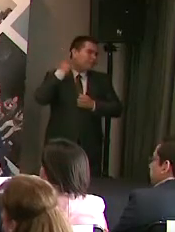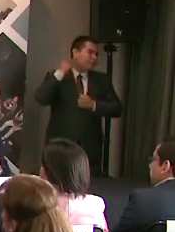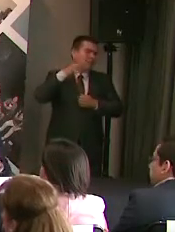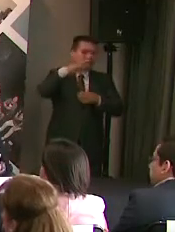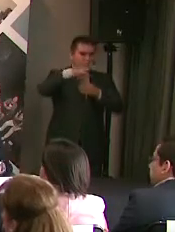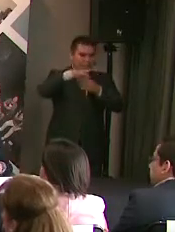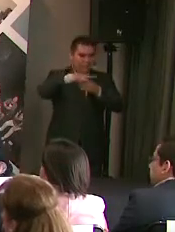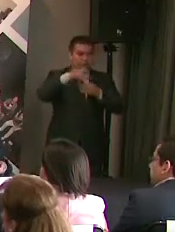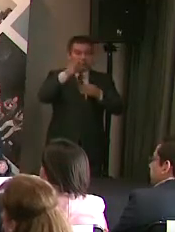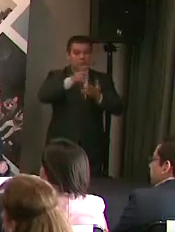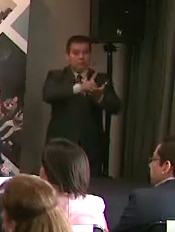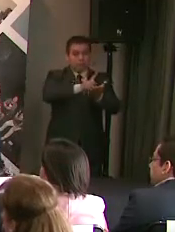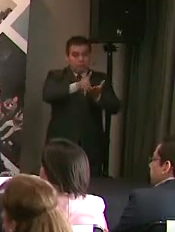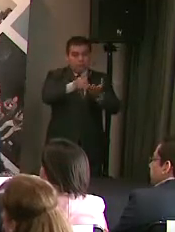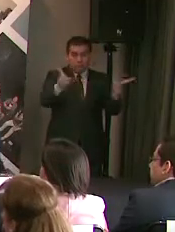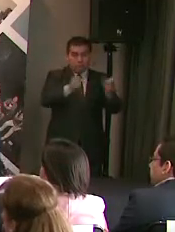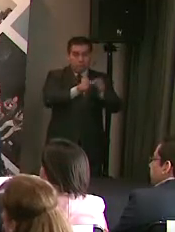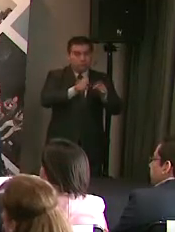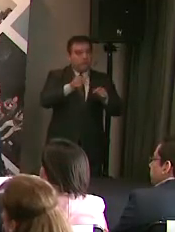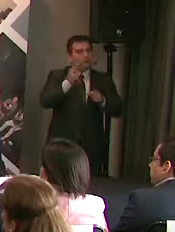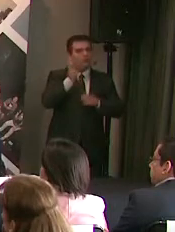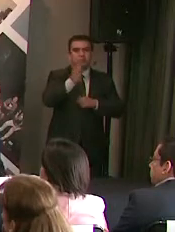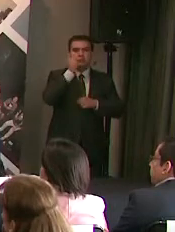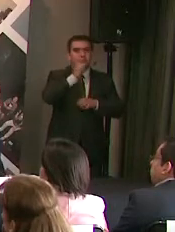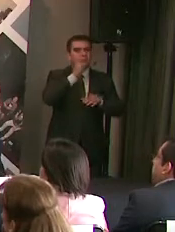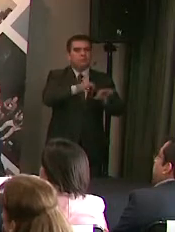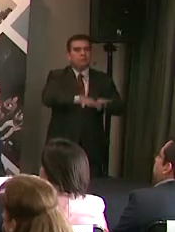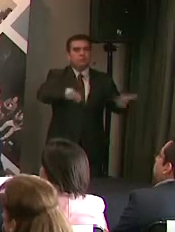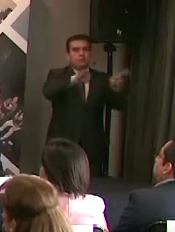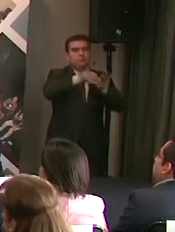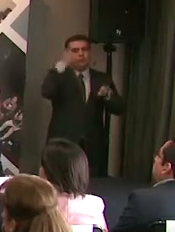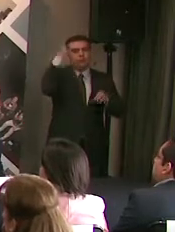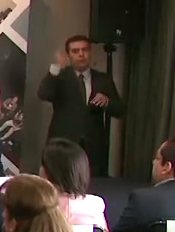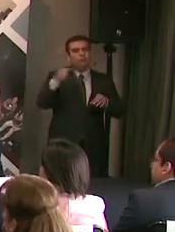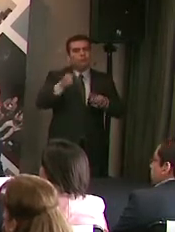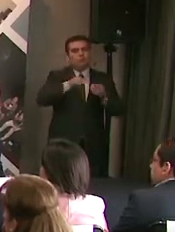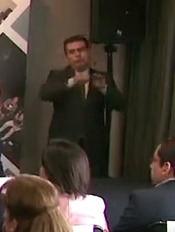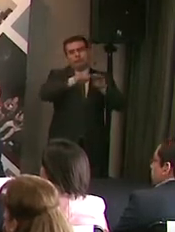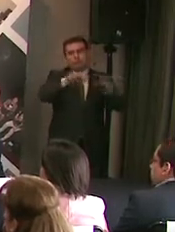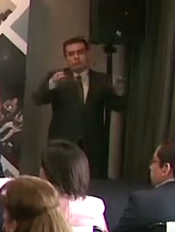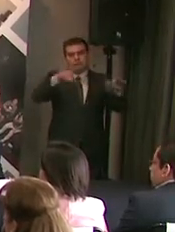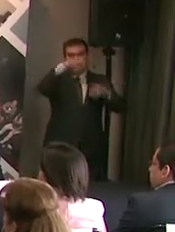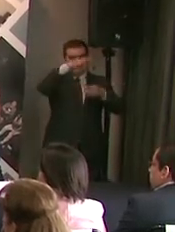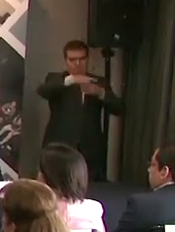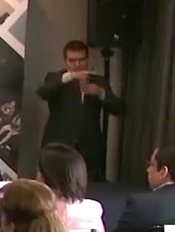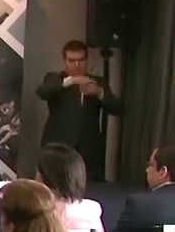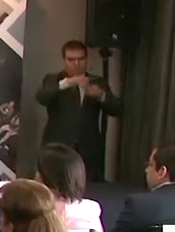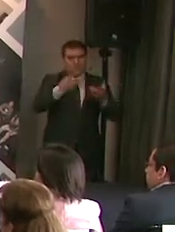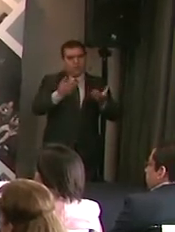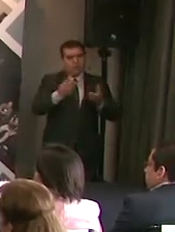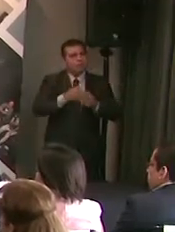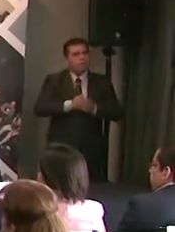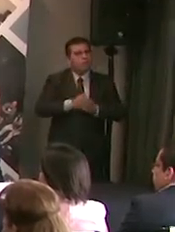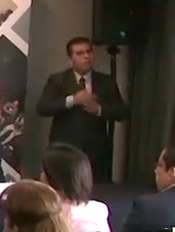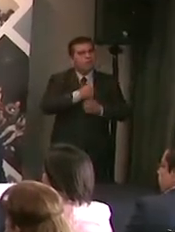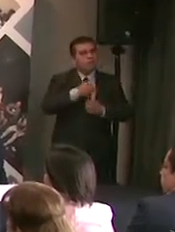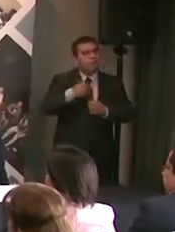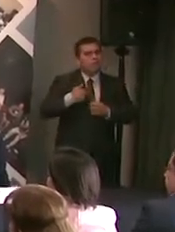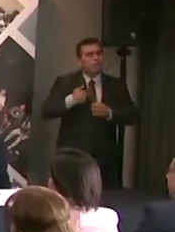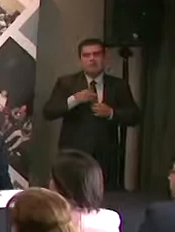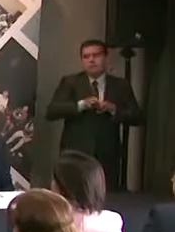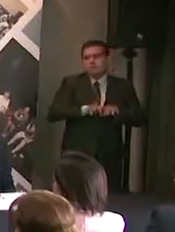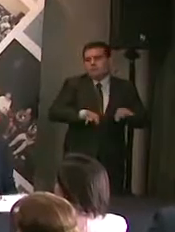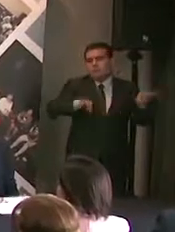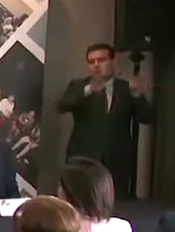derecho fundamental, sino es un elemento esencial para la democracia. No podemos hablar de un sistema efectivo, democrático, si no tomamos